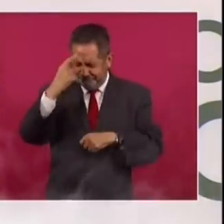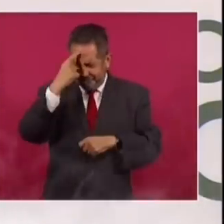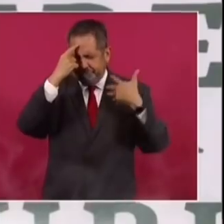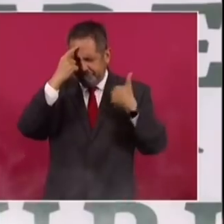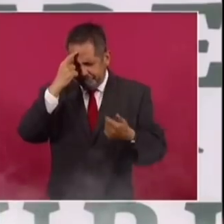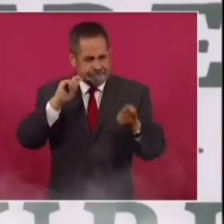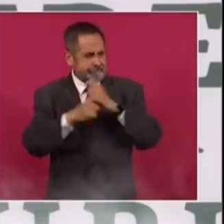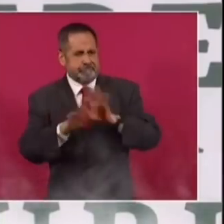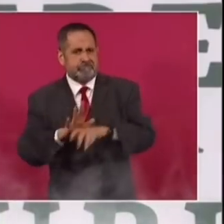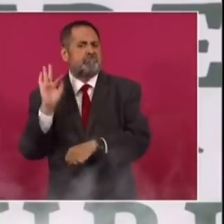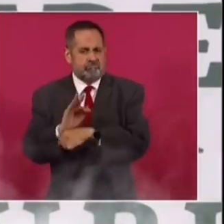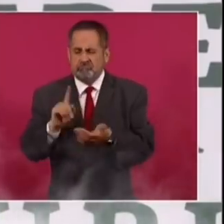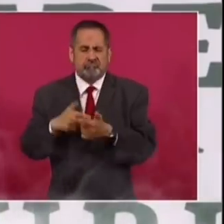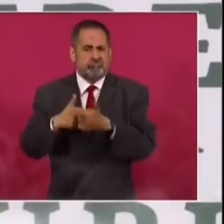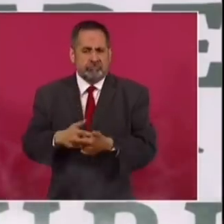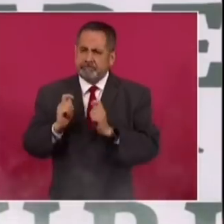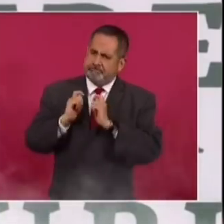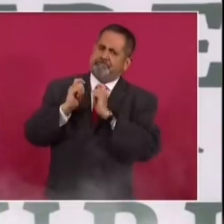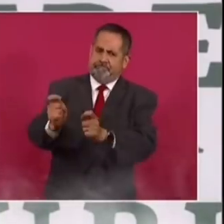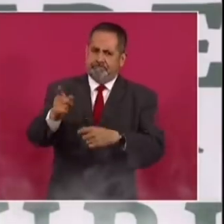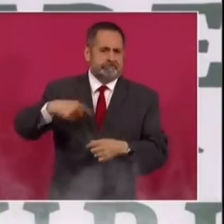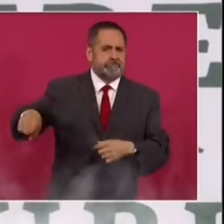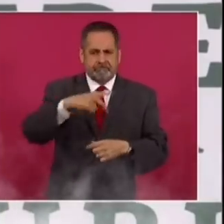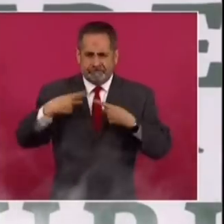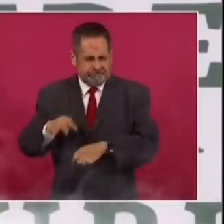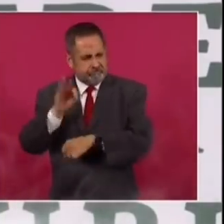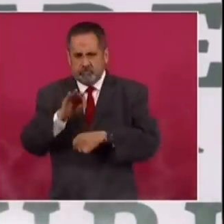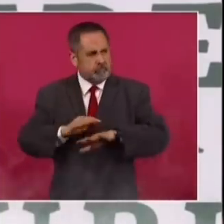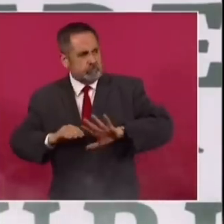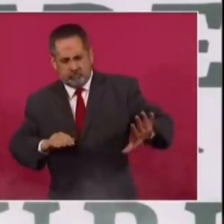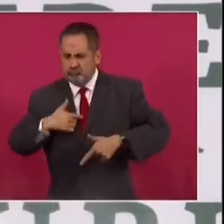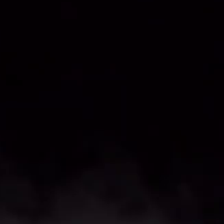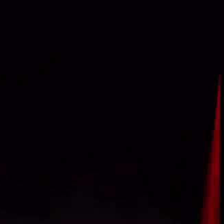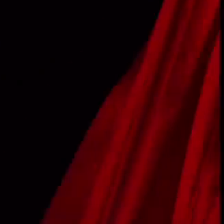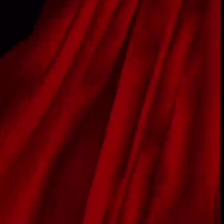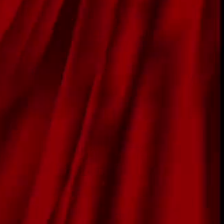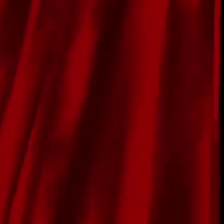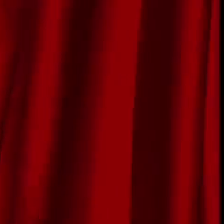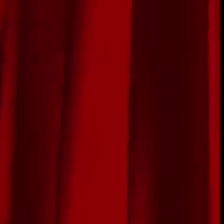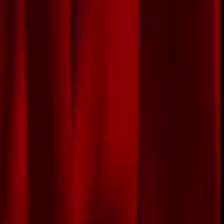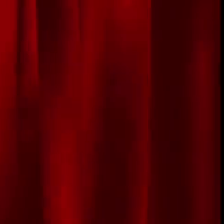mentalidad de nuestro pueblo porque la gente va a ser encargada de defender esas conquistas en su beneficio